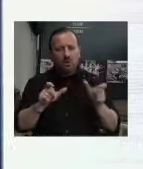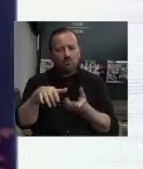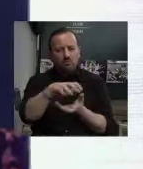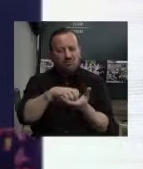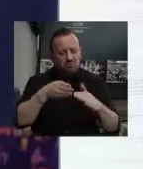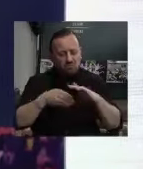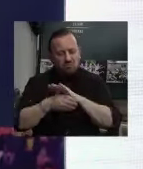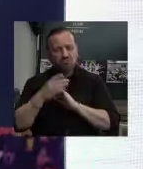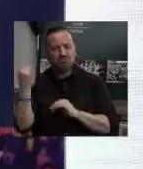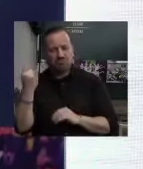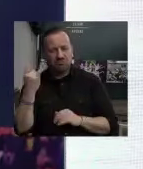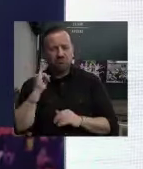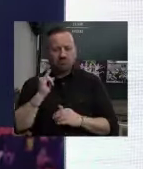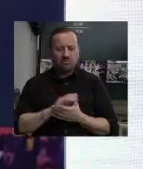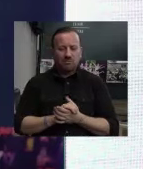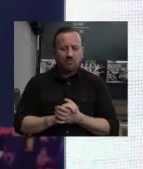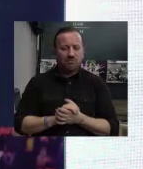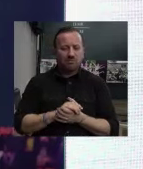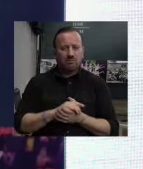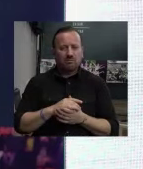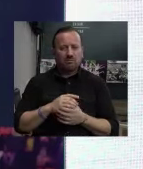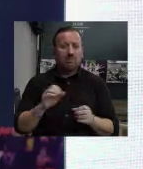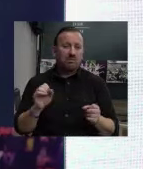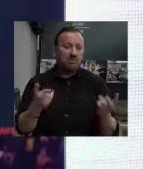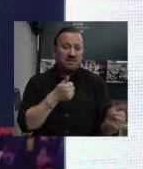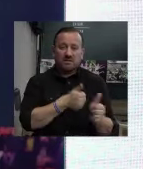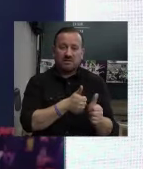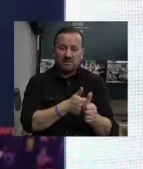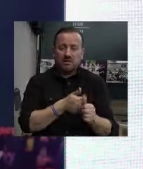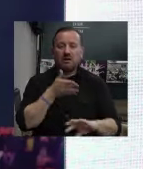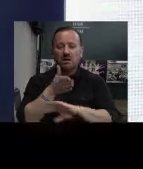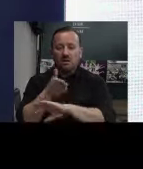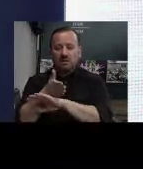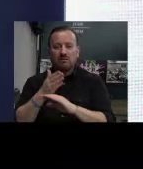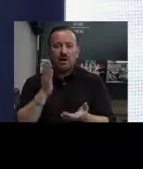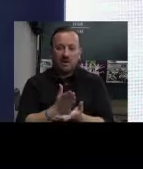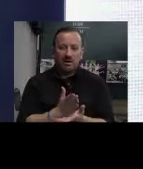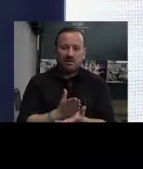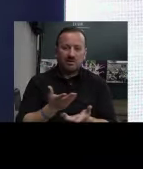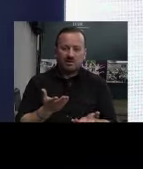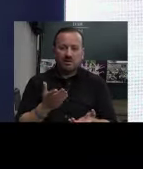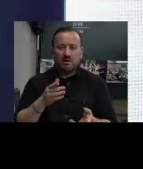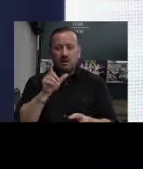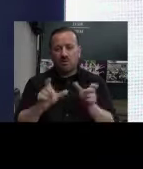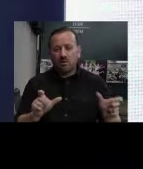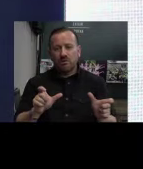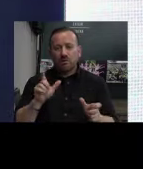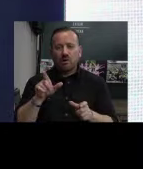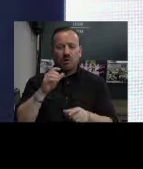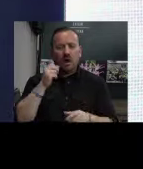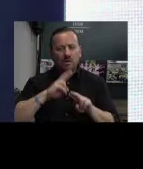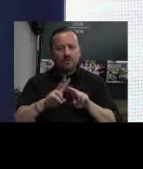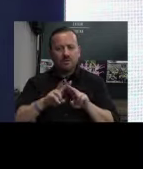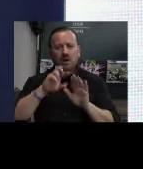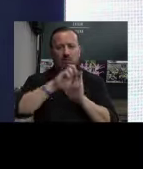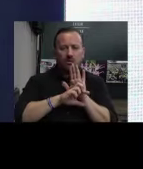a la universidad la habitaba venía a las clases la gente con la cual hacíamos proyectos